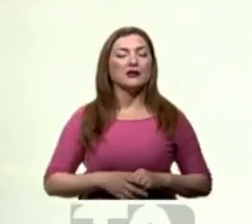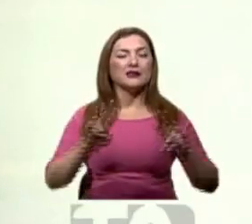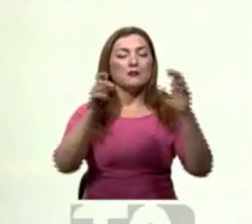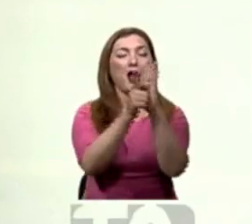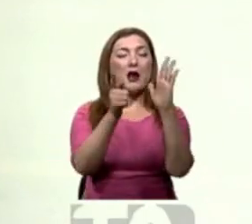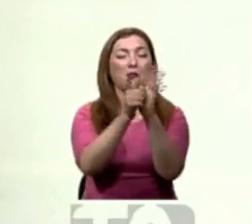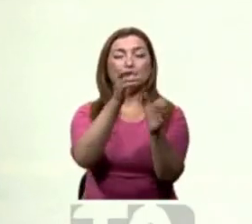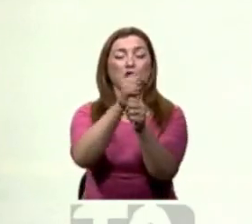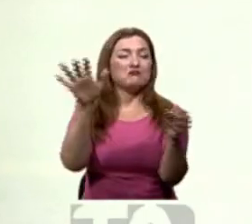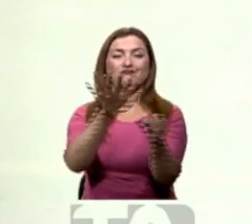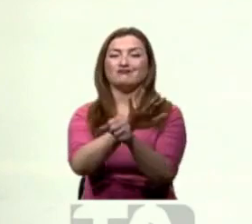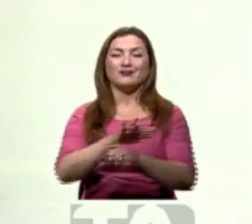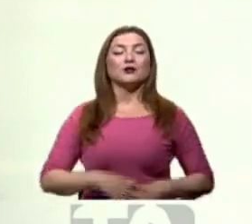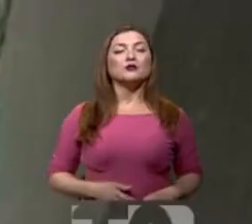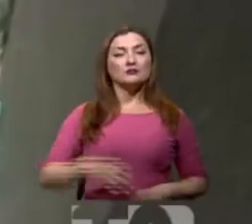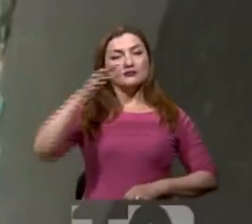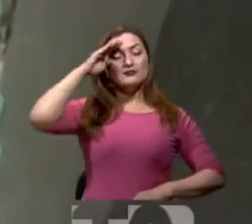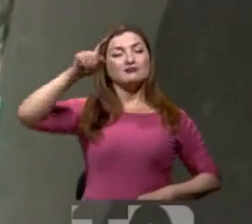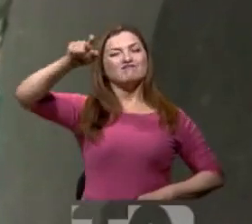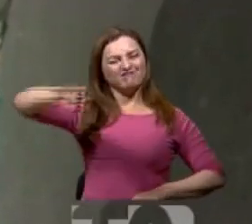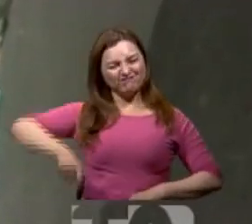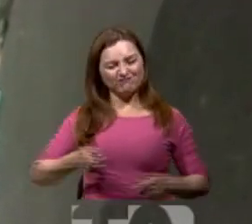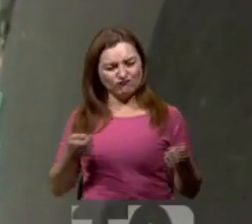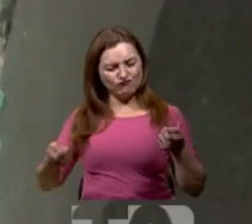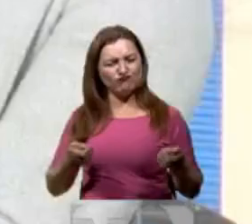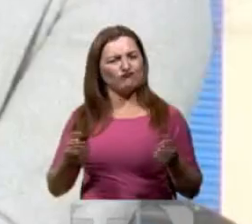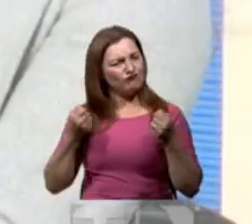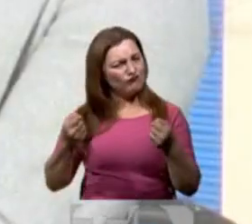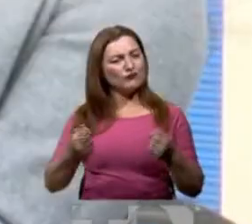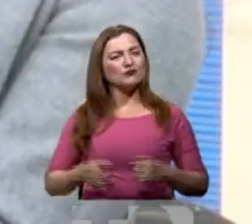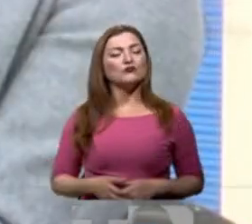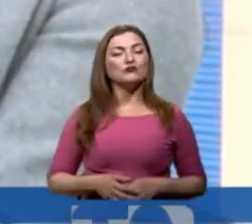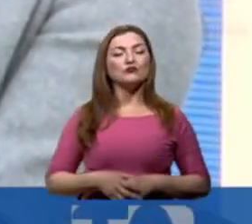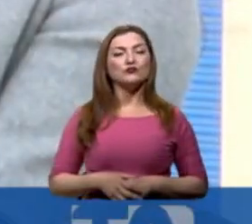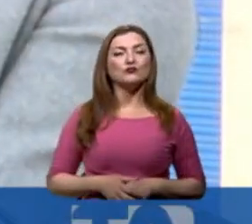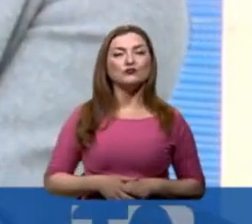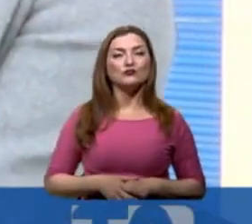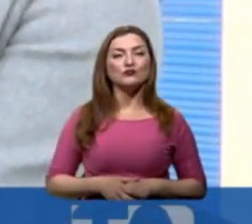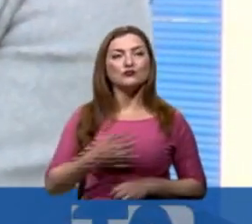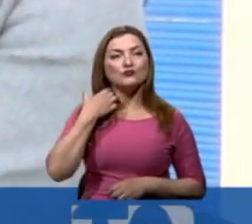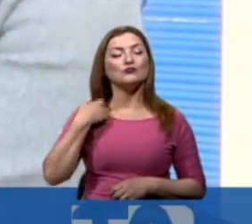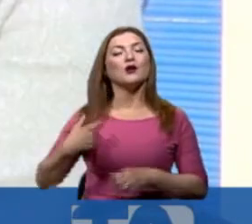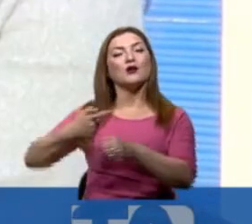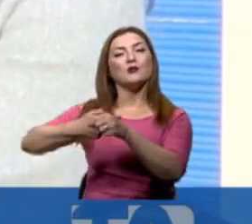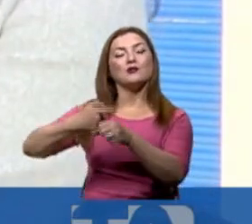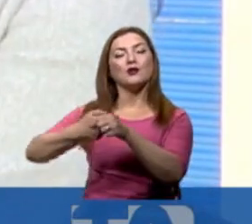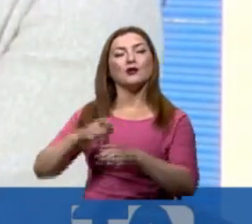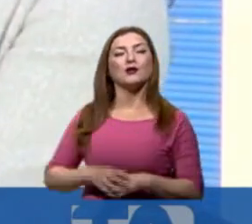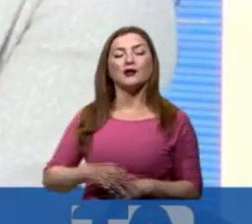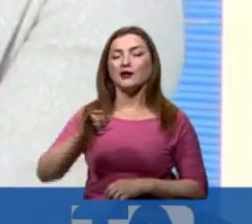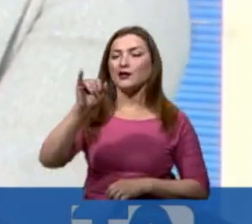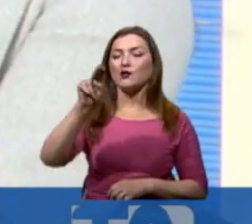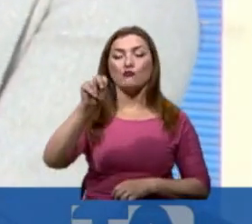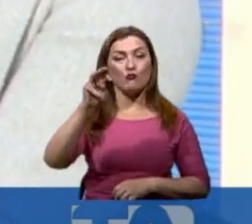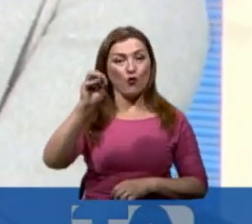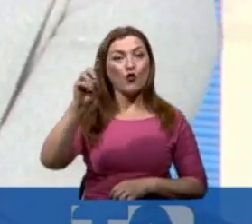seguridad no serán suficientes si no hay acciones efectivas por parte de la policía. Un caso puntual les voy a contar, el caso de Imoda. Llegó